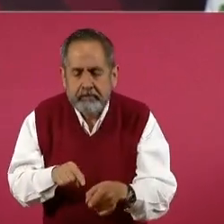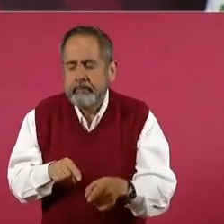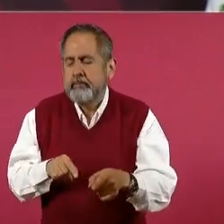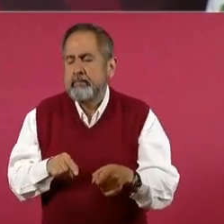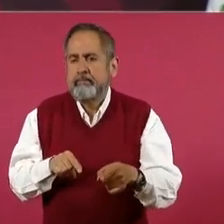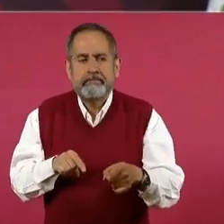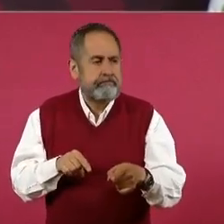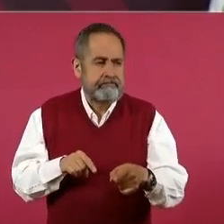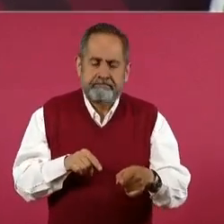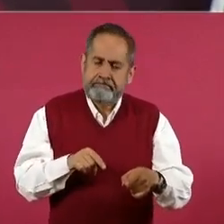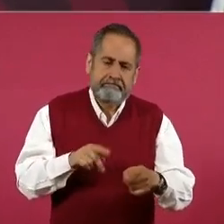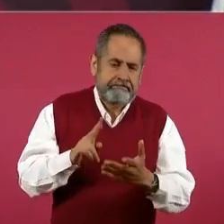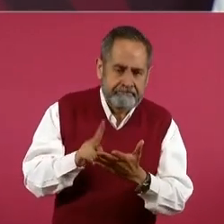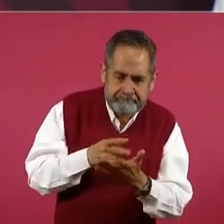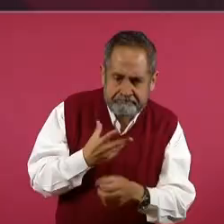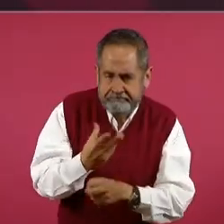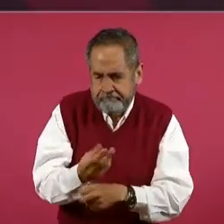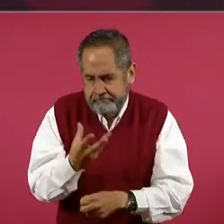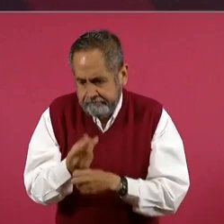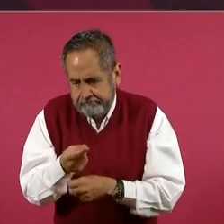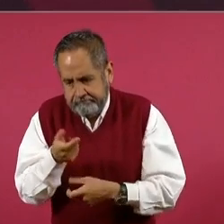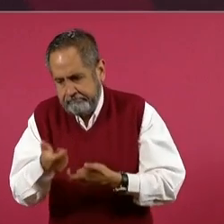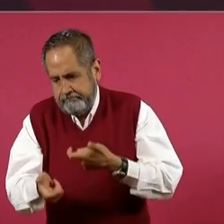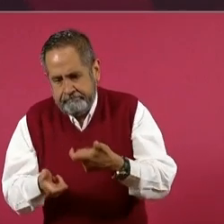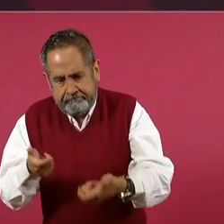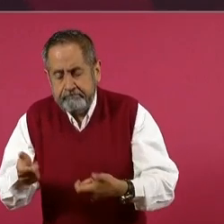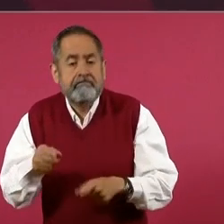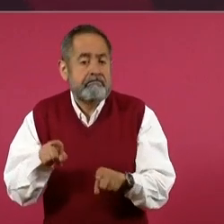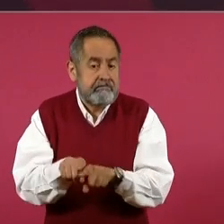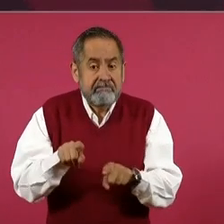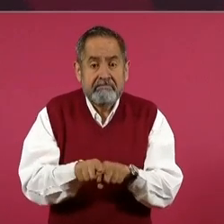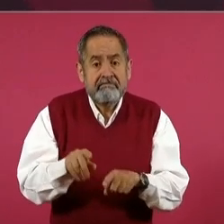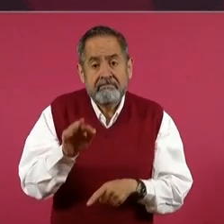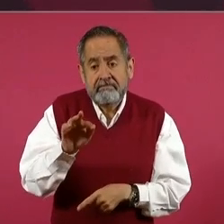en los gobiernos anteriores, también de fertilizantes,